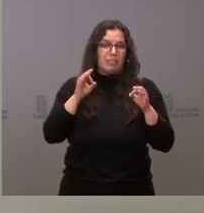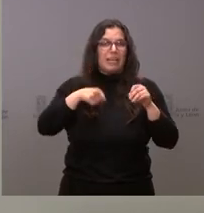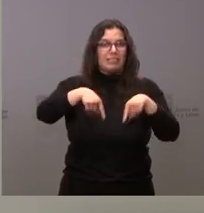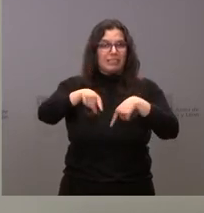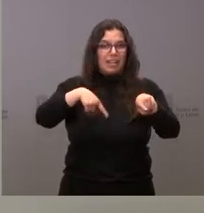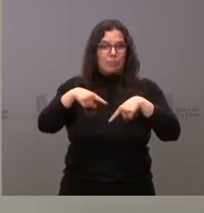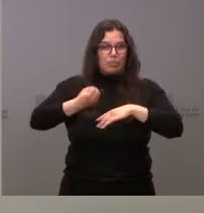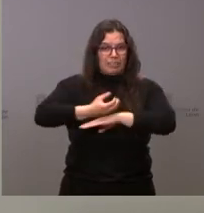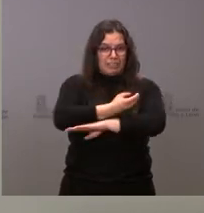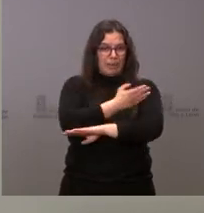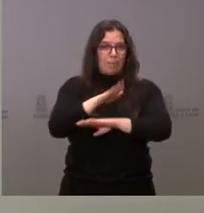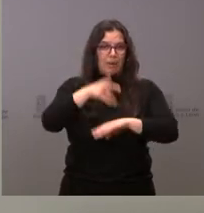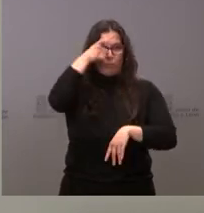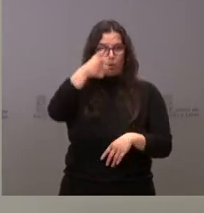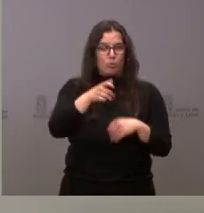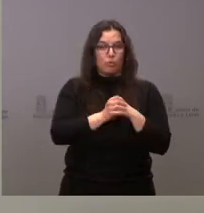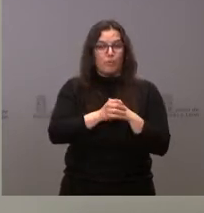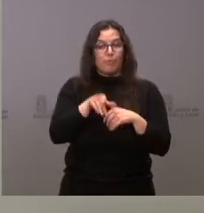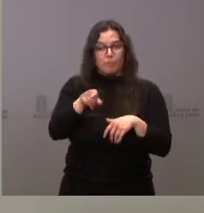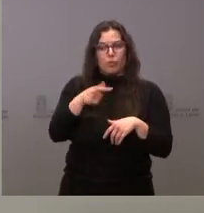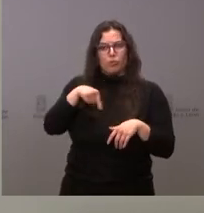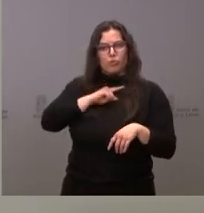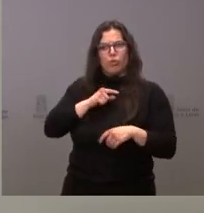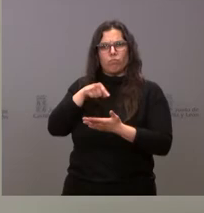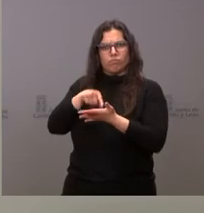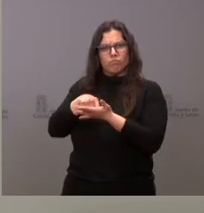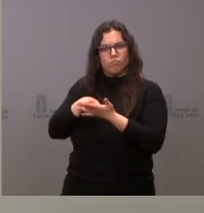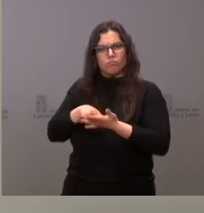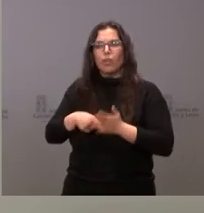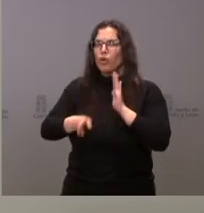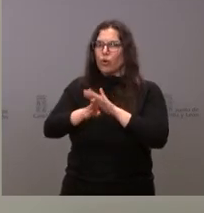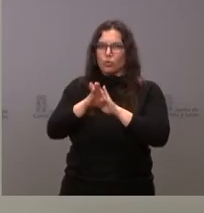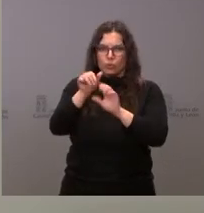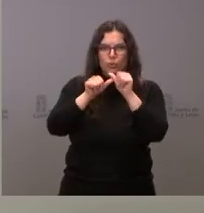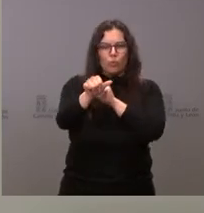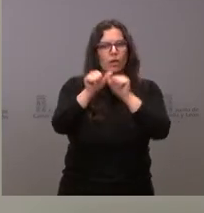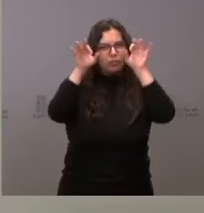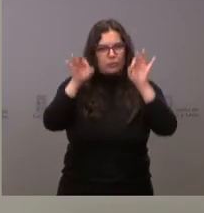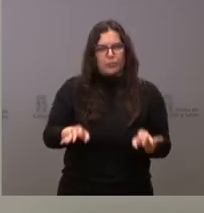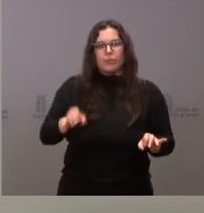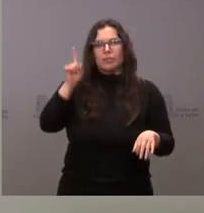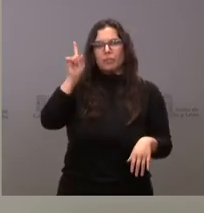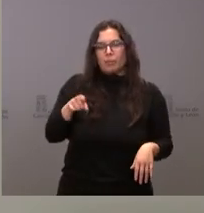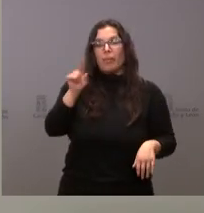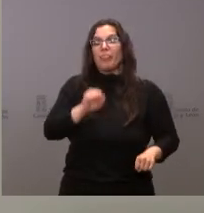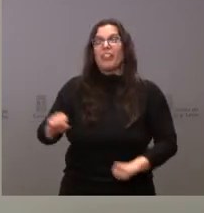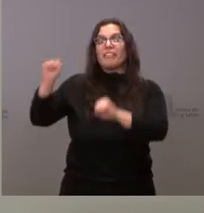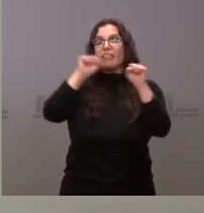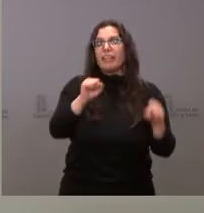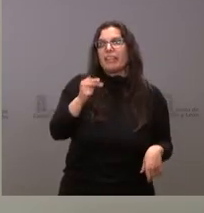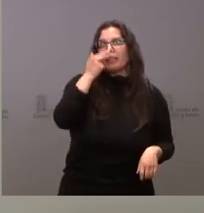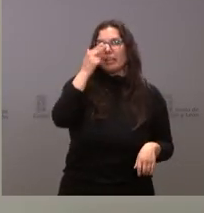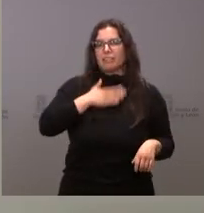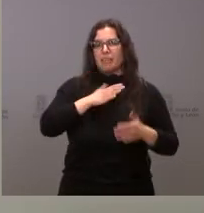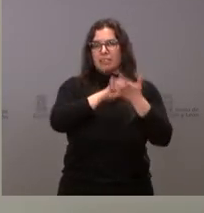ferroviario para el mundo rural es algo que hemos hecho y que seguiremos haciendo sin duda en el futuro defender los intereses de castilla y león' estar al